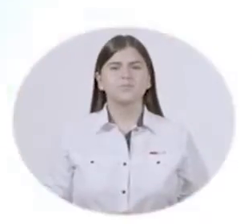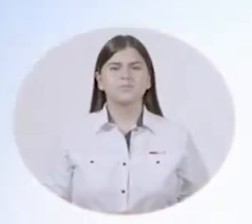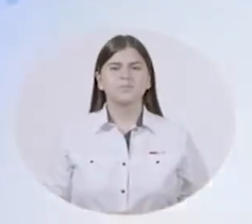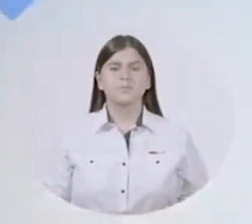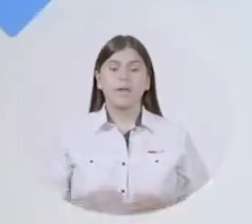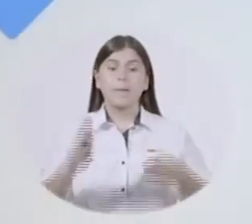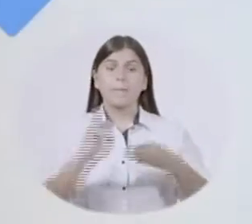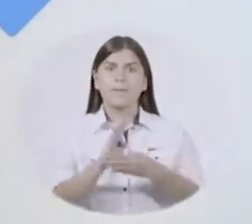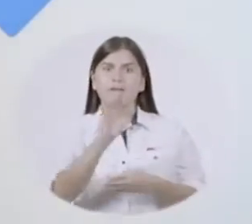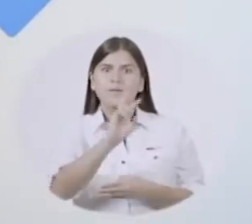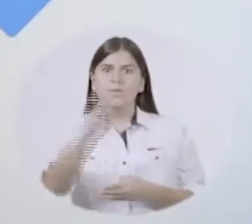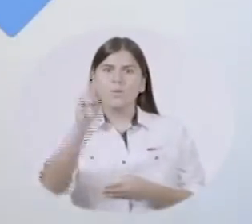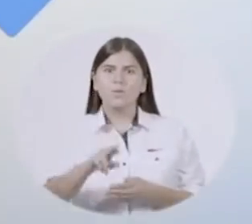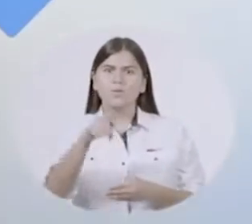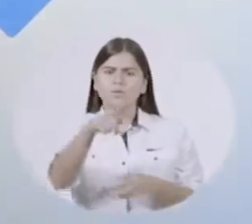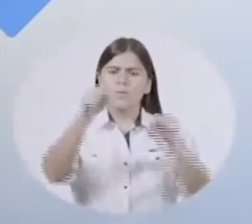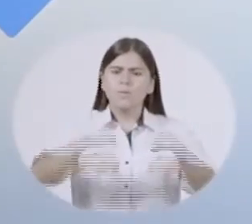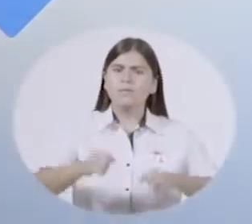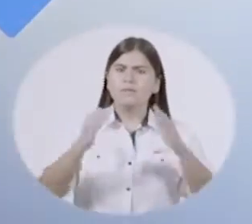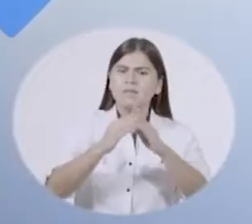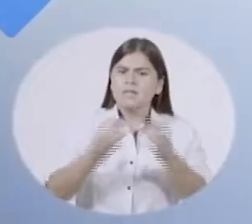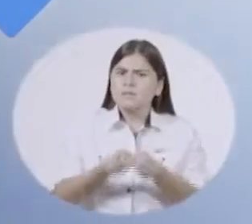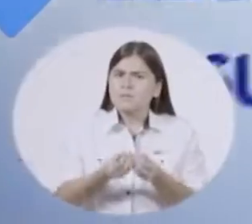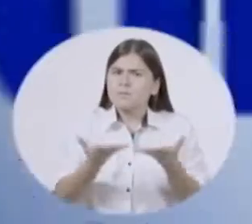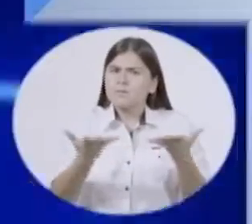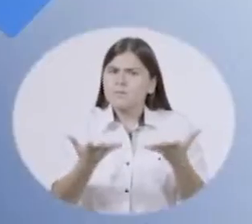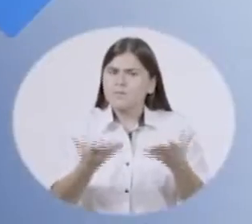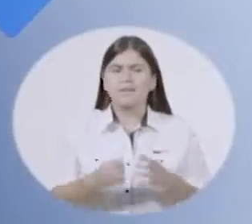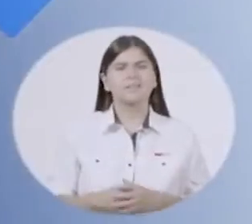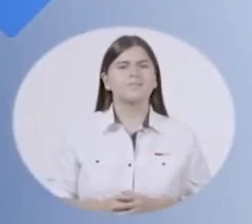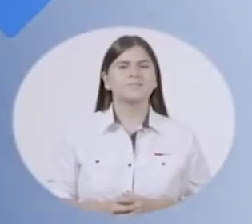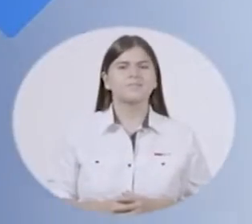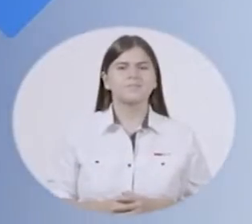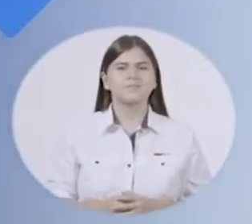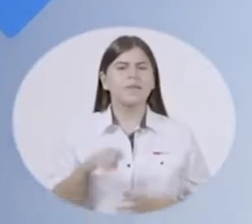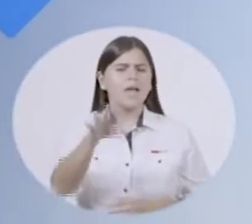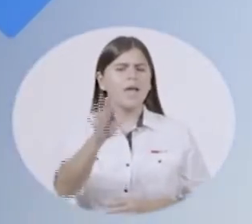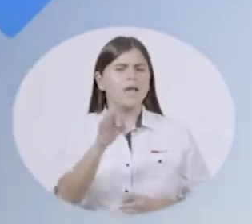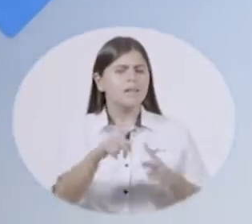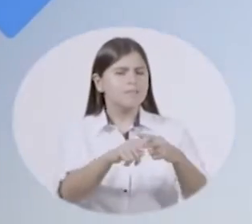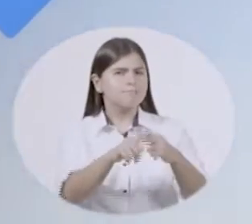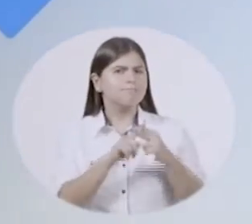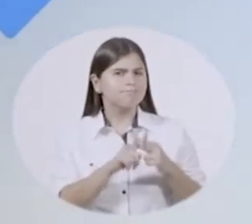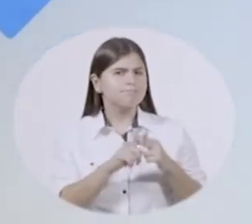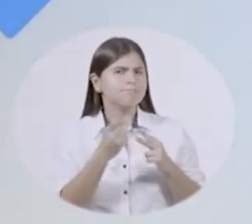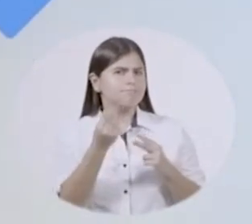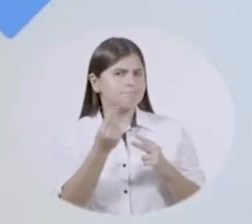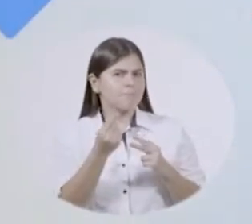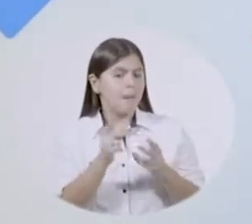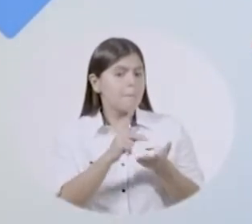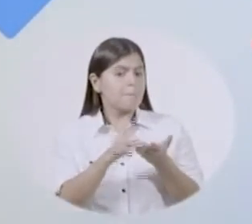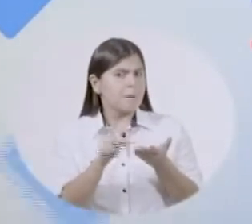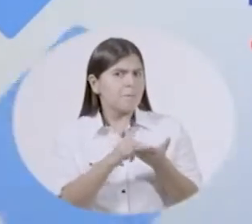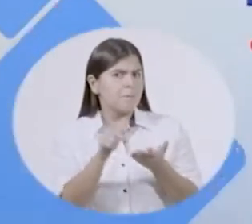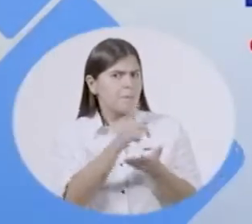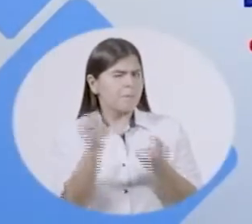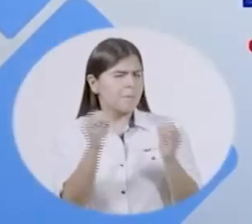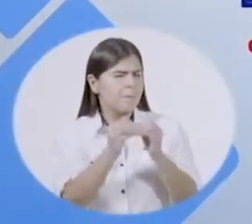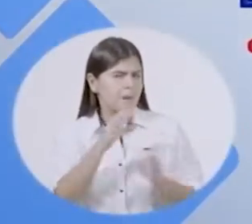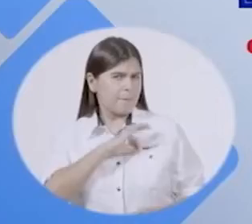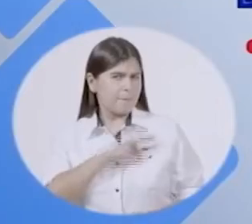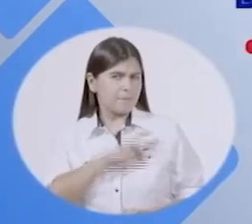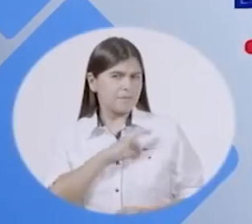el BCR multiplica sus posibilidades en vivienda elija el crédito con la cuota que más le